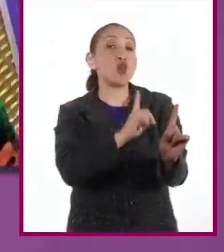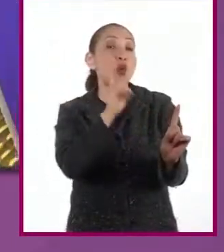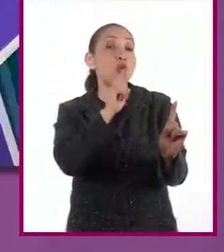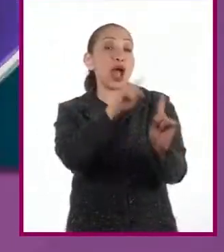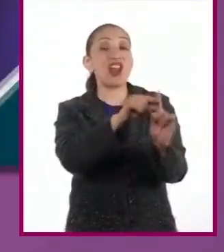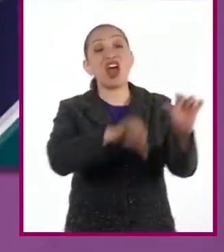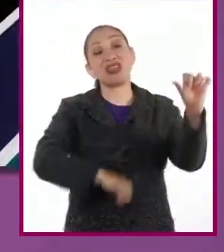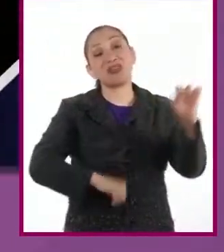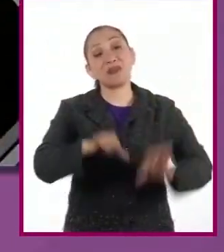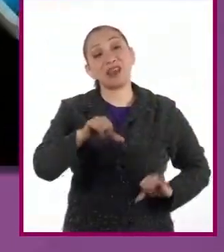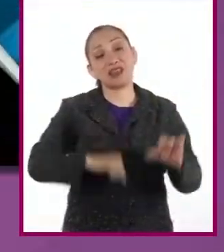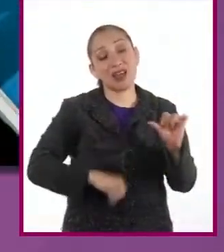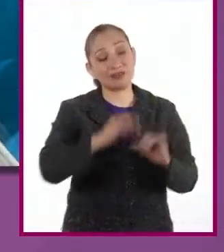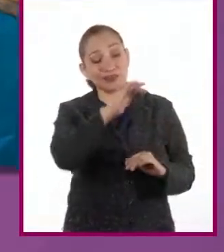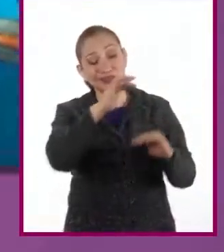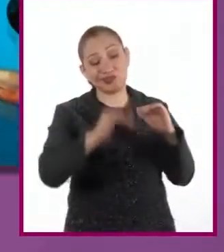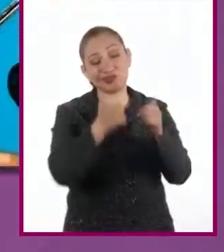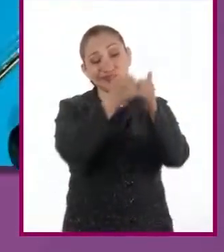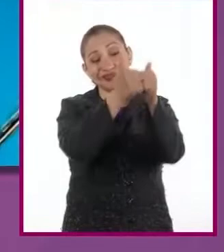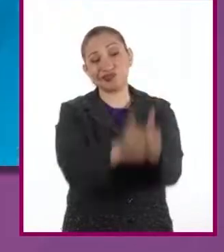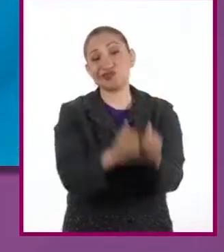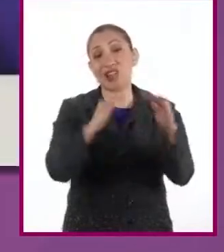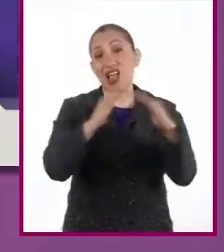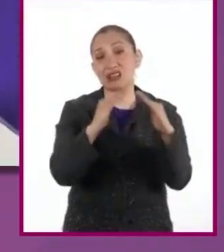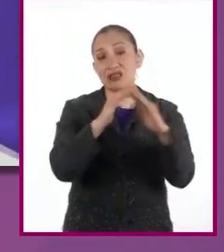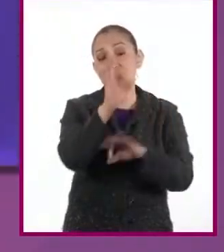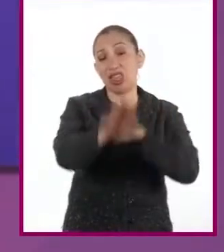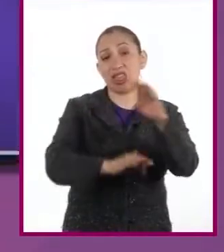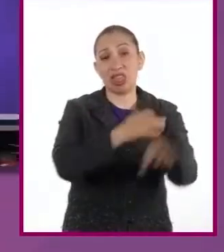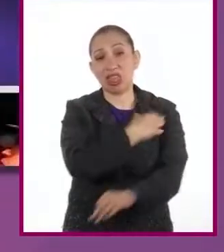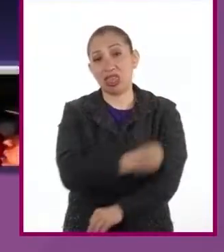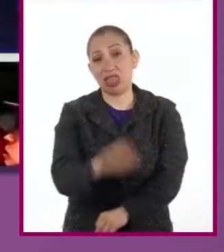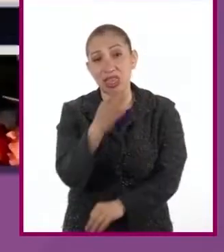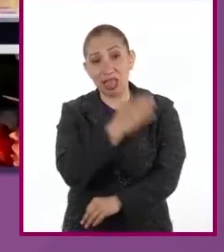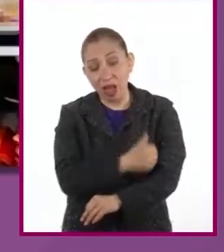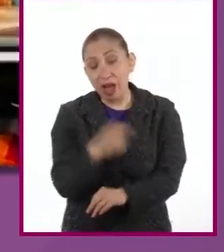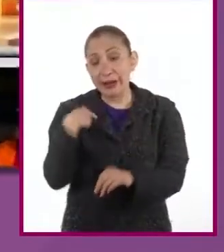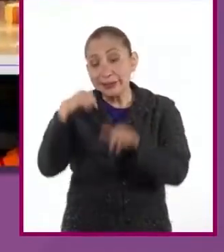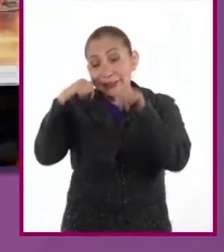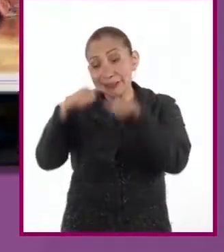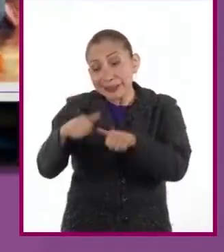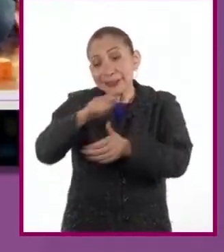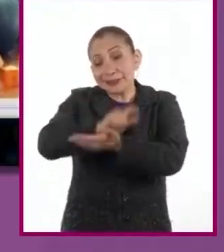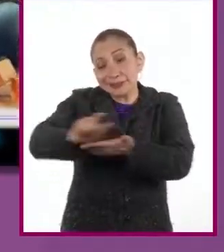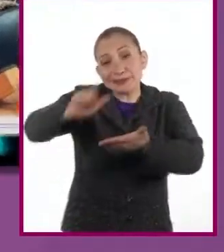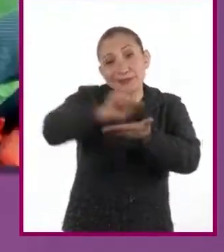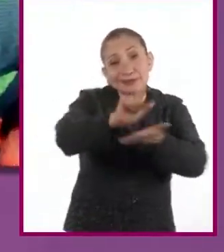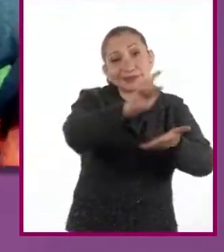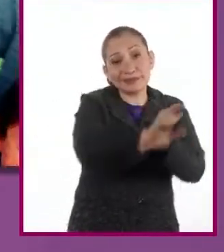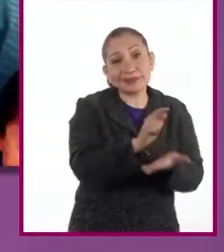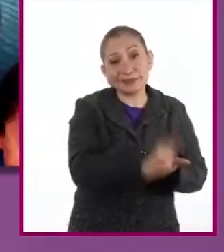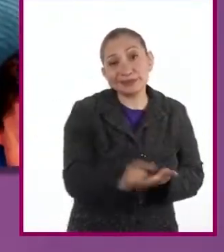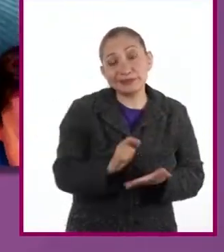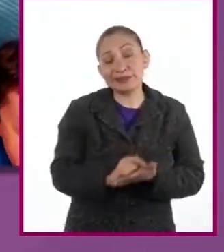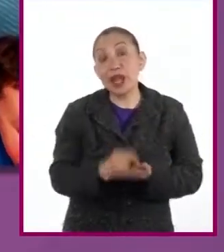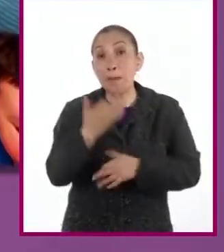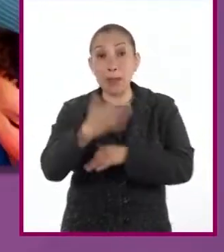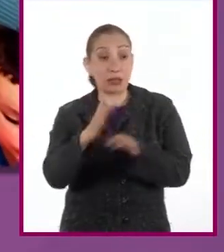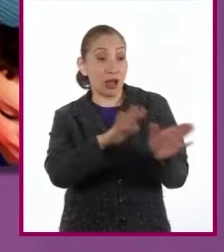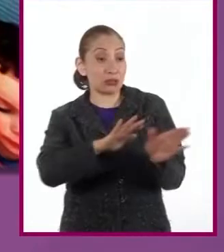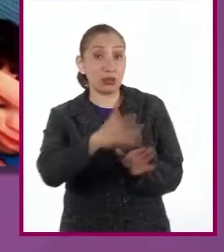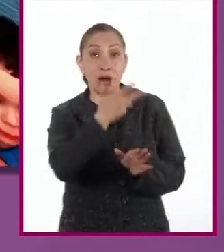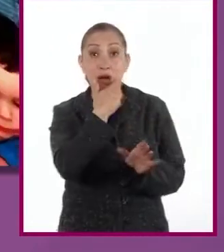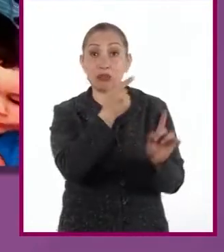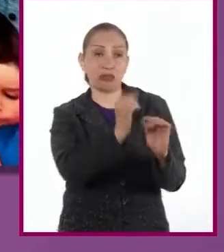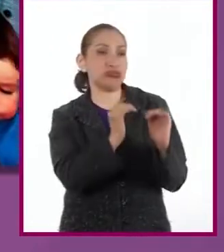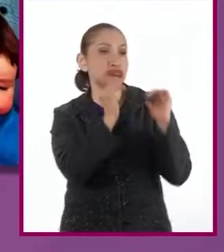en actividades que las mantenían en casa cuidando a los hijos y dedicadas a las tareas domésticas, mientras que los